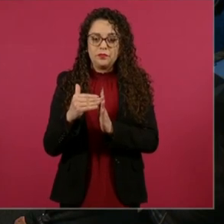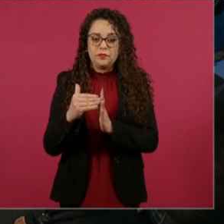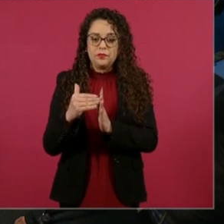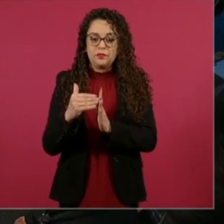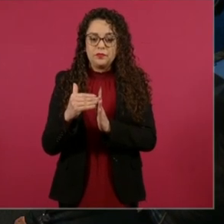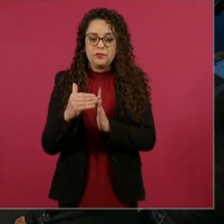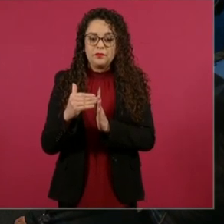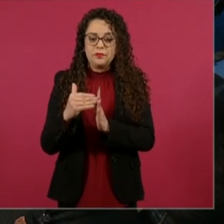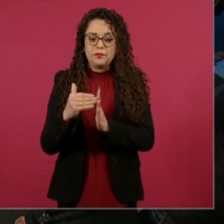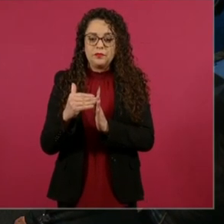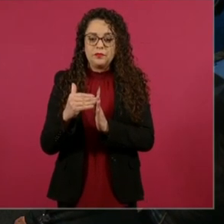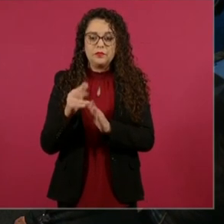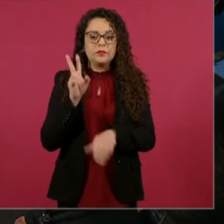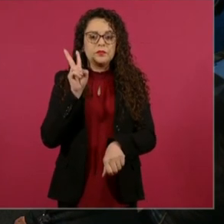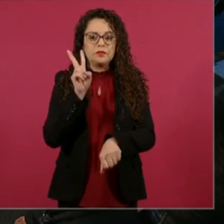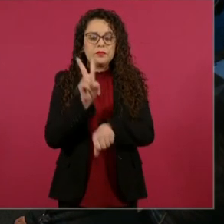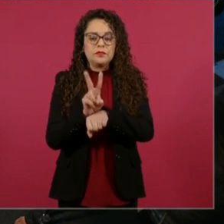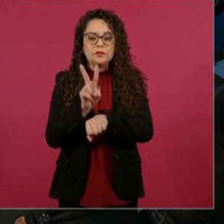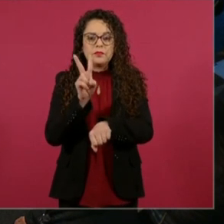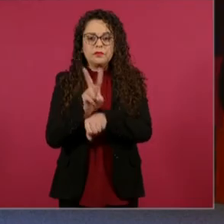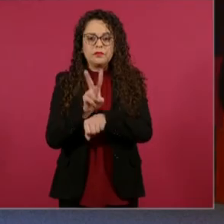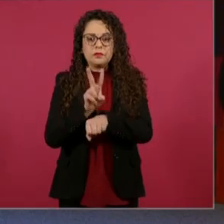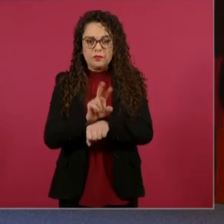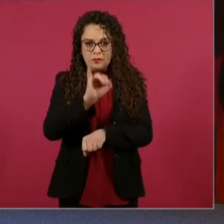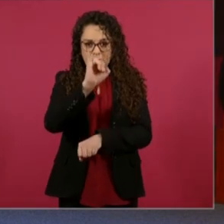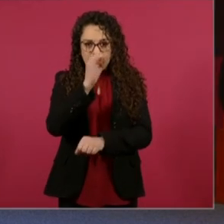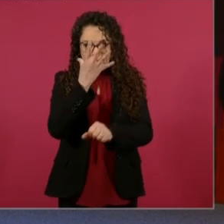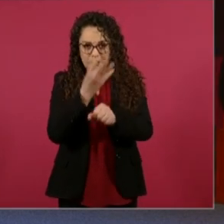¿Quién supervisa